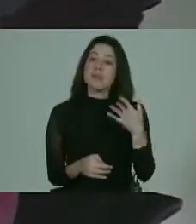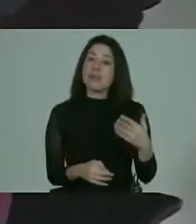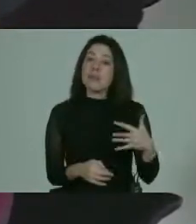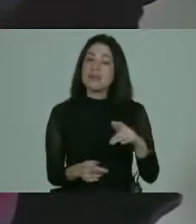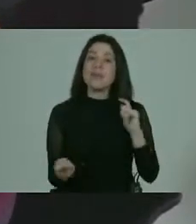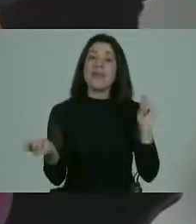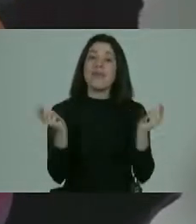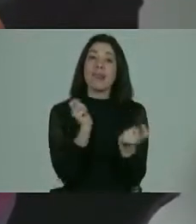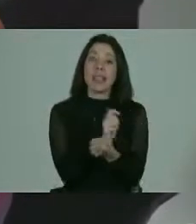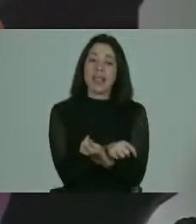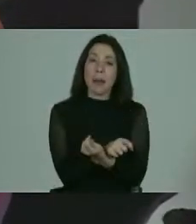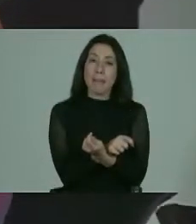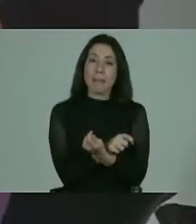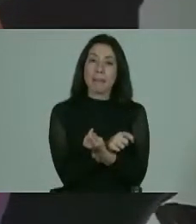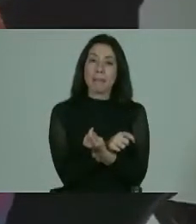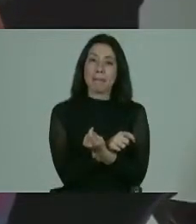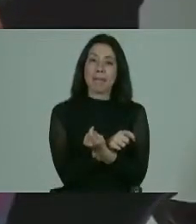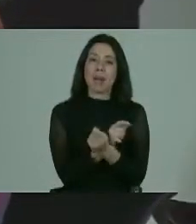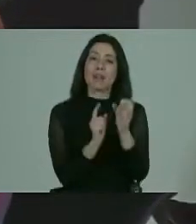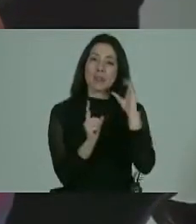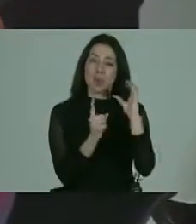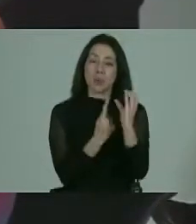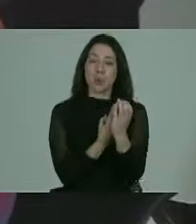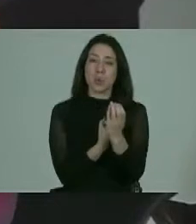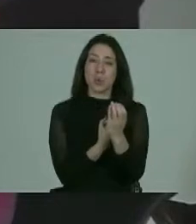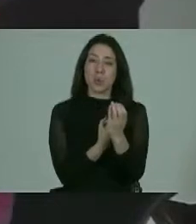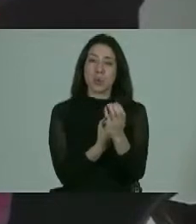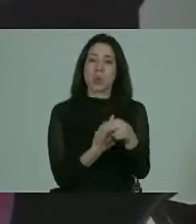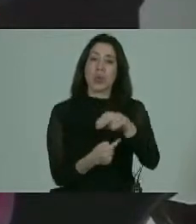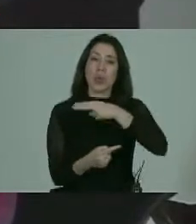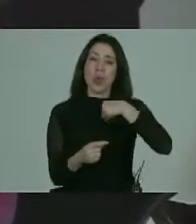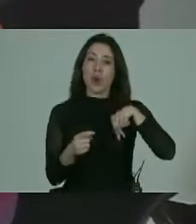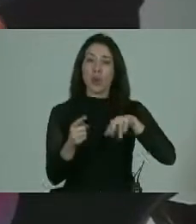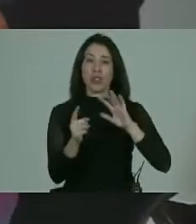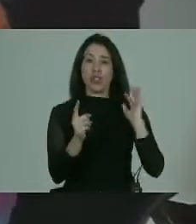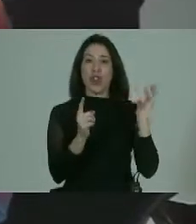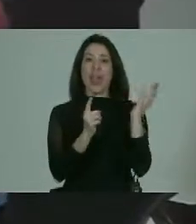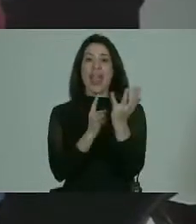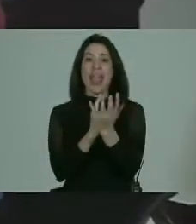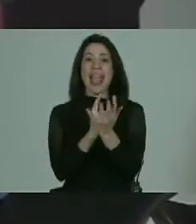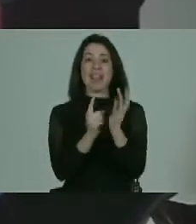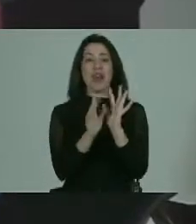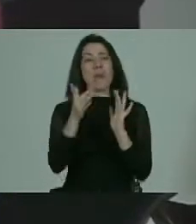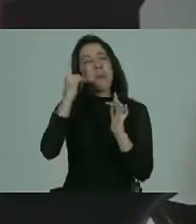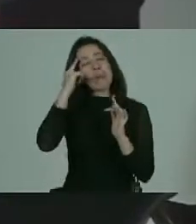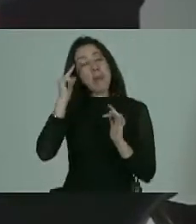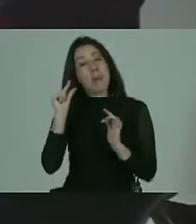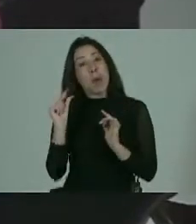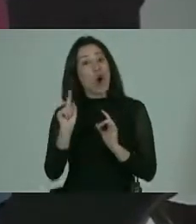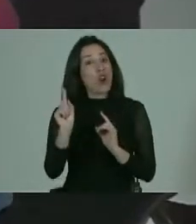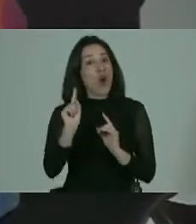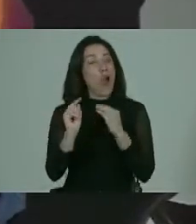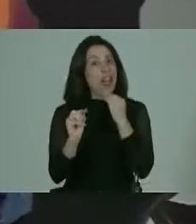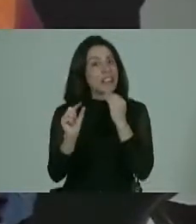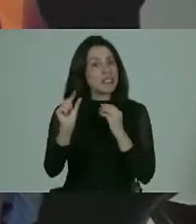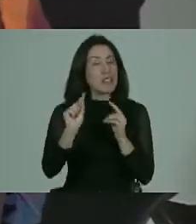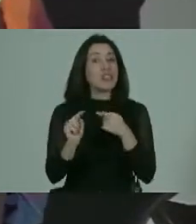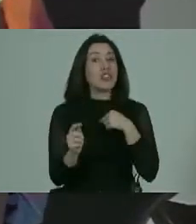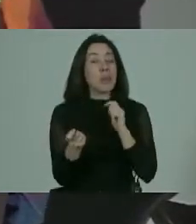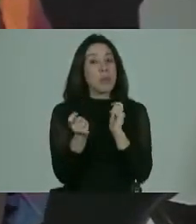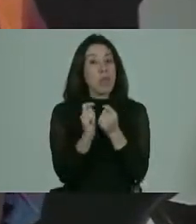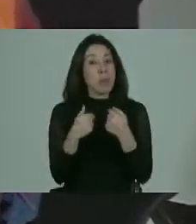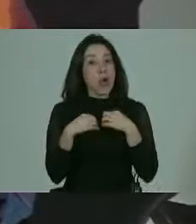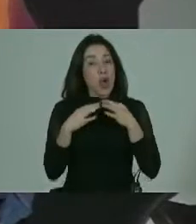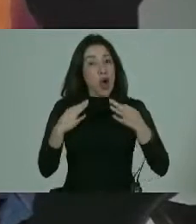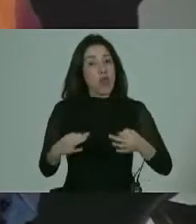es cambiando culturalmente cambiar desde nuestro entorno lo que puede parecer pequeño que en realidad no lo es sencillo modifico mi